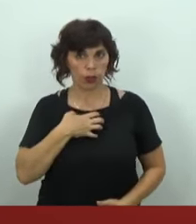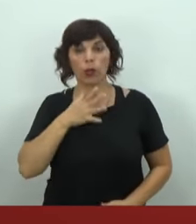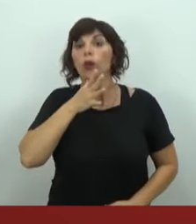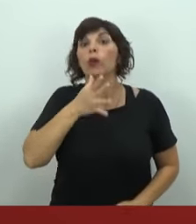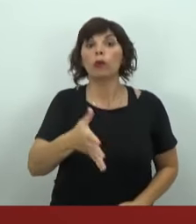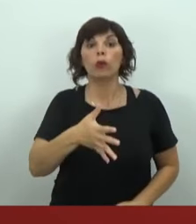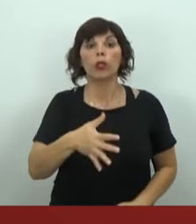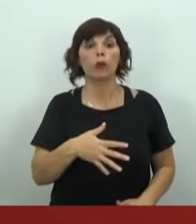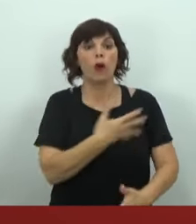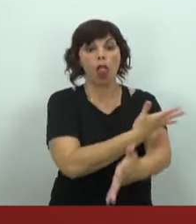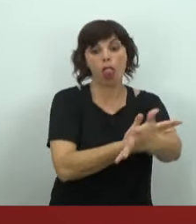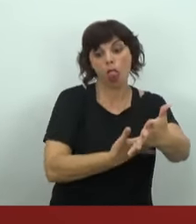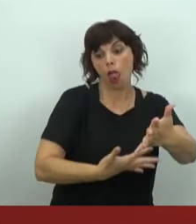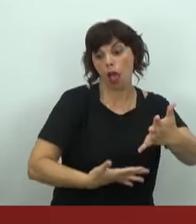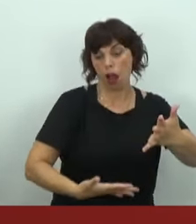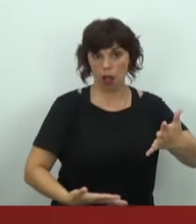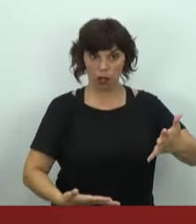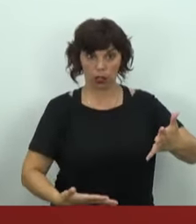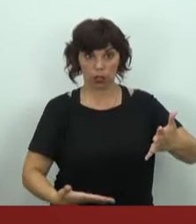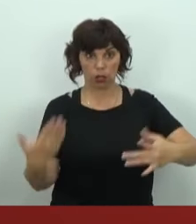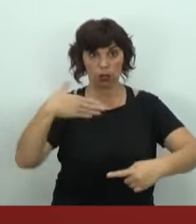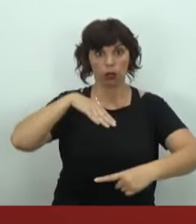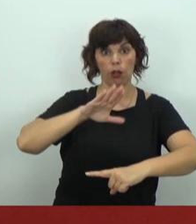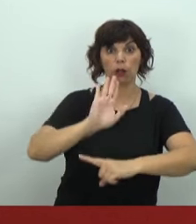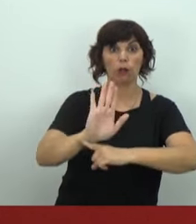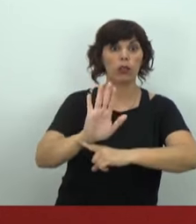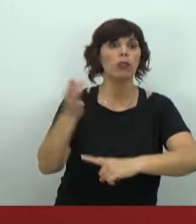Porque esa sangre le decía al ángel de la muerte: